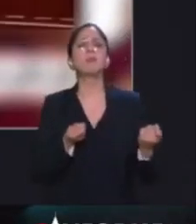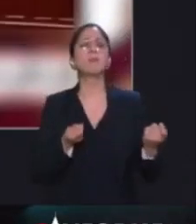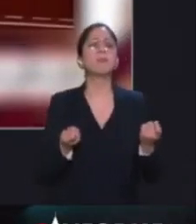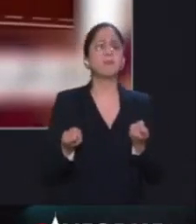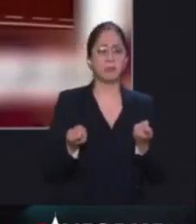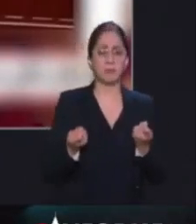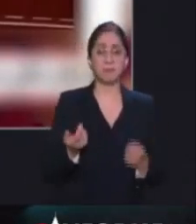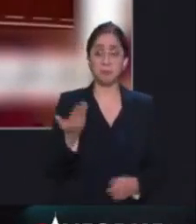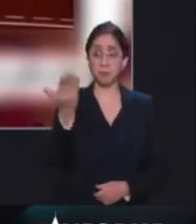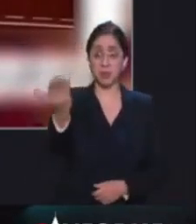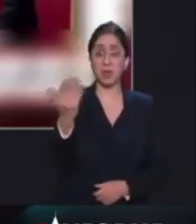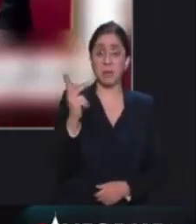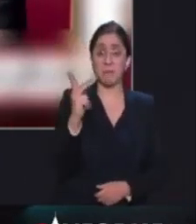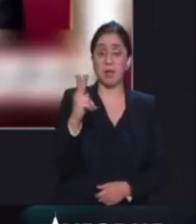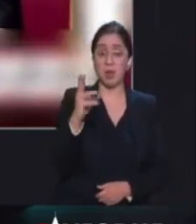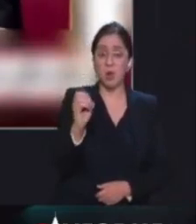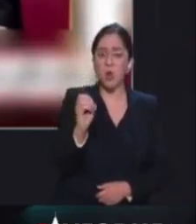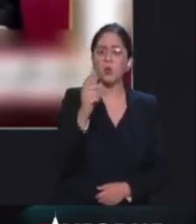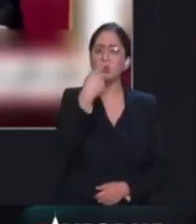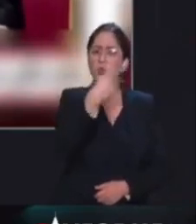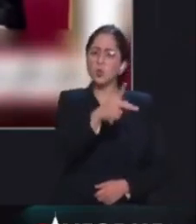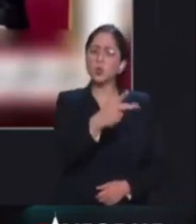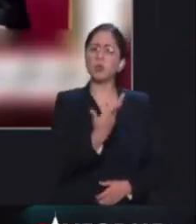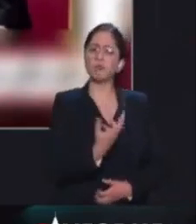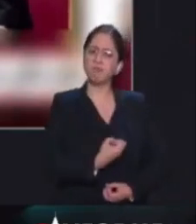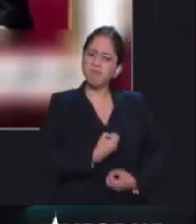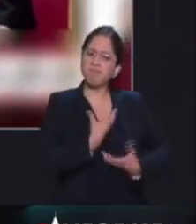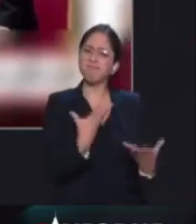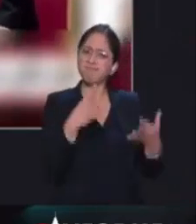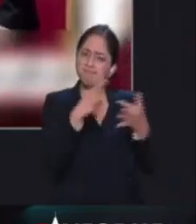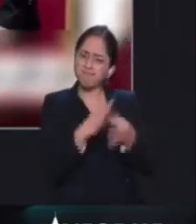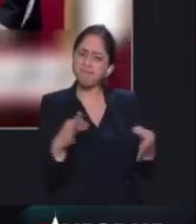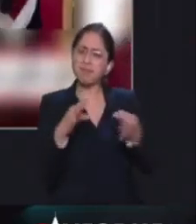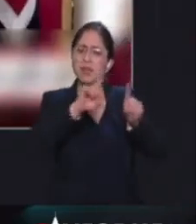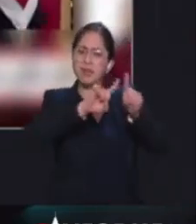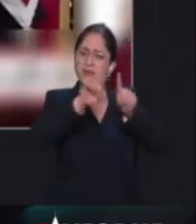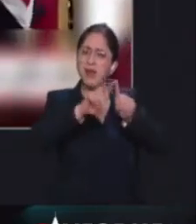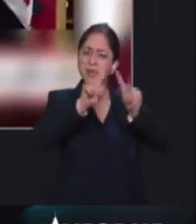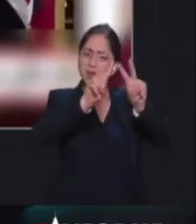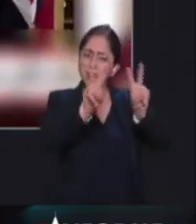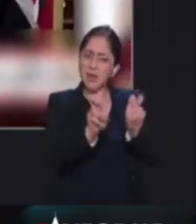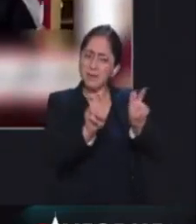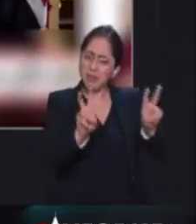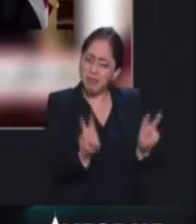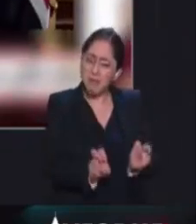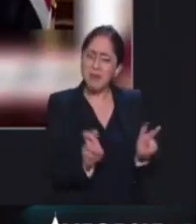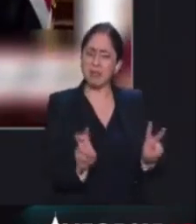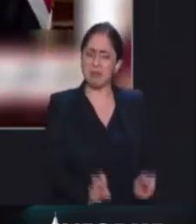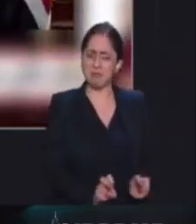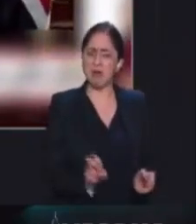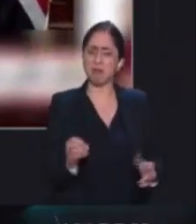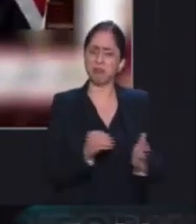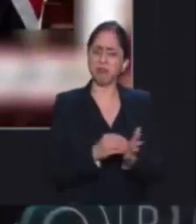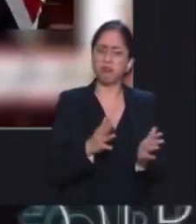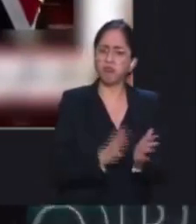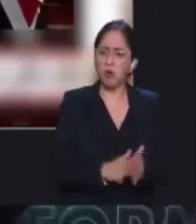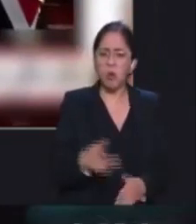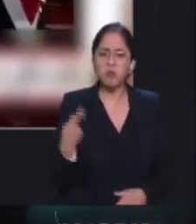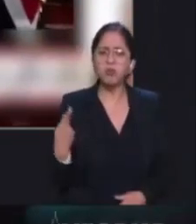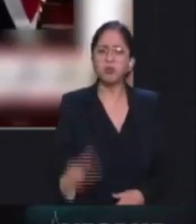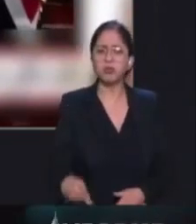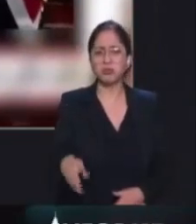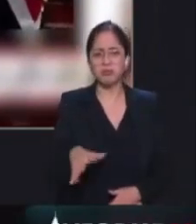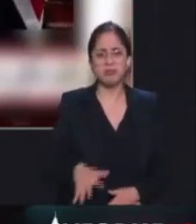con Pedro Castillo es, al margen de los temas específicos que ha abordado, que es un tema muy local, nacional,